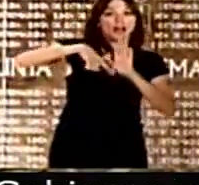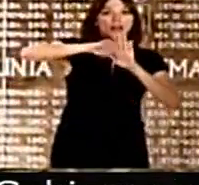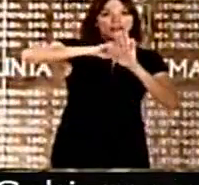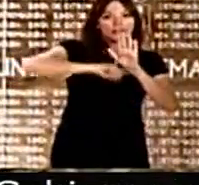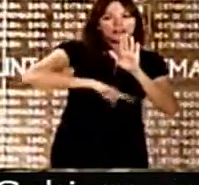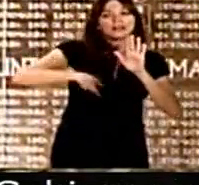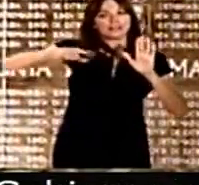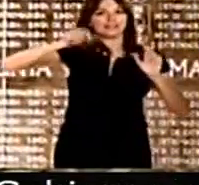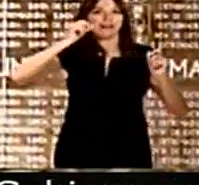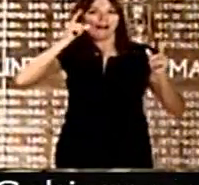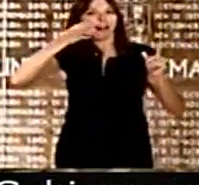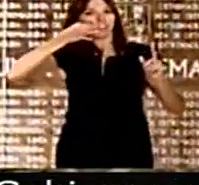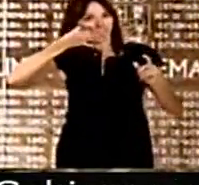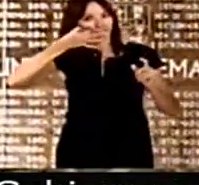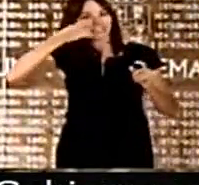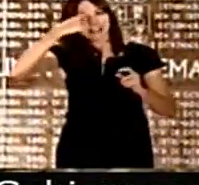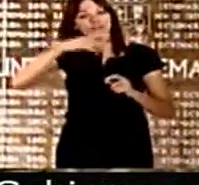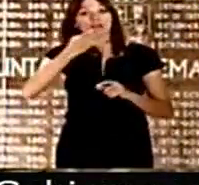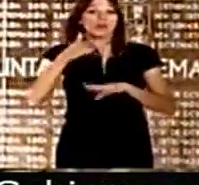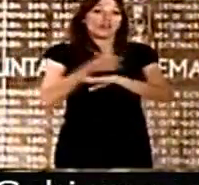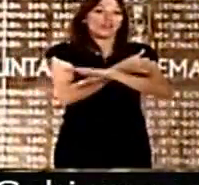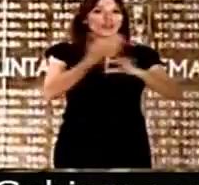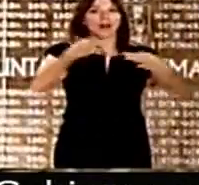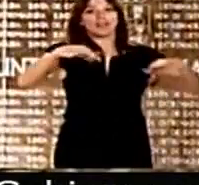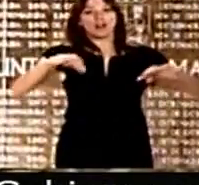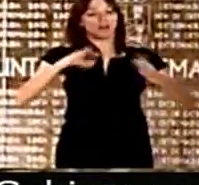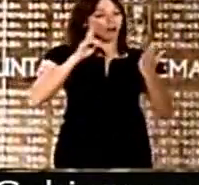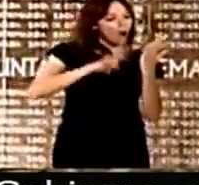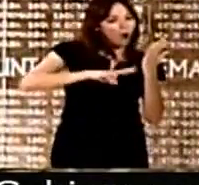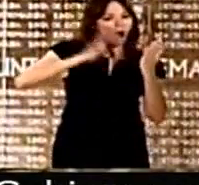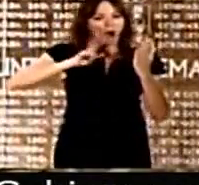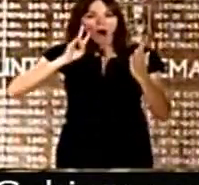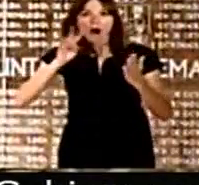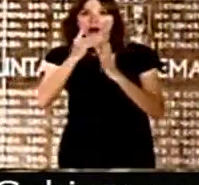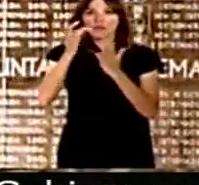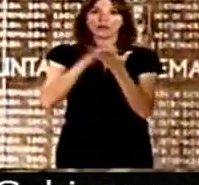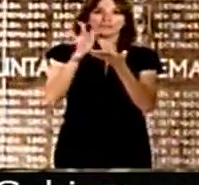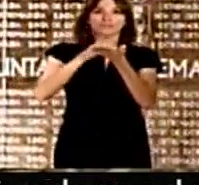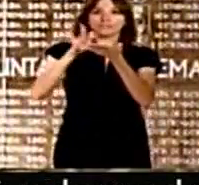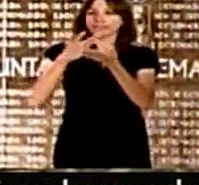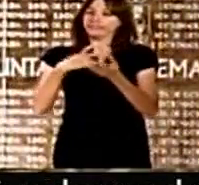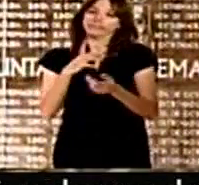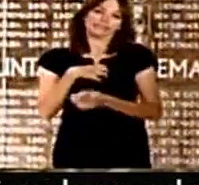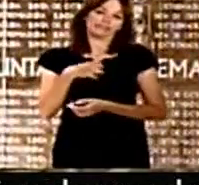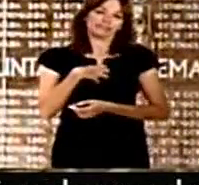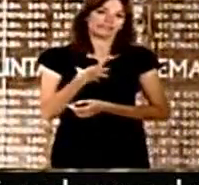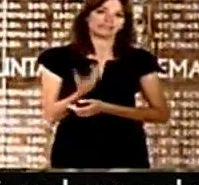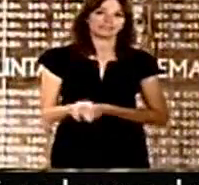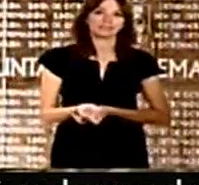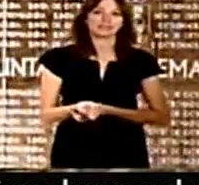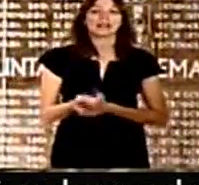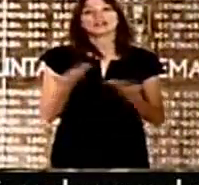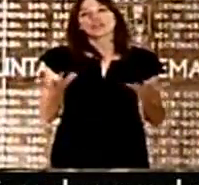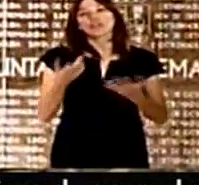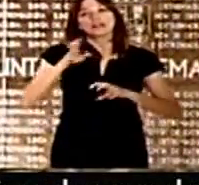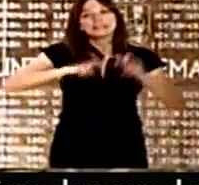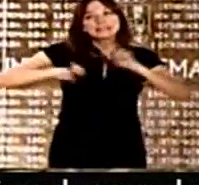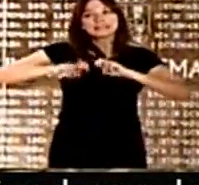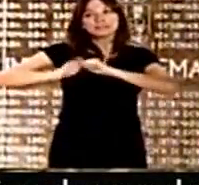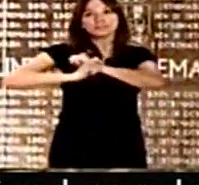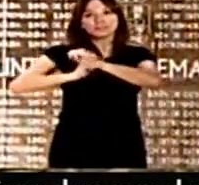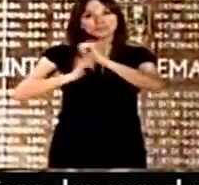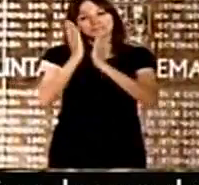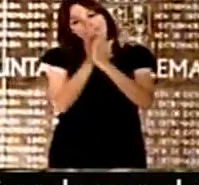pero la gente no vive como vivimos nosotros, leyendo la prensa, leyendo los diarios oficiales, ni los periodistas ni los políticos. Entonces, tenemos que buscar también muchas